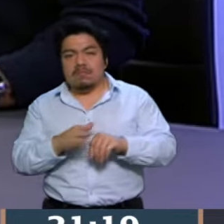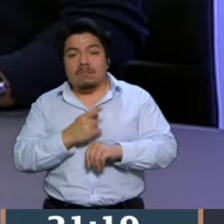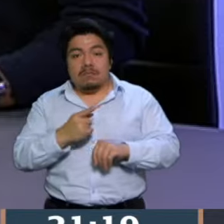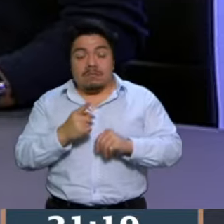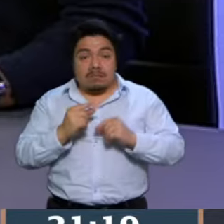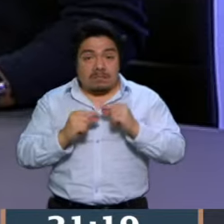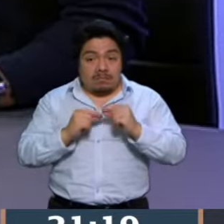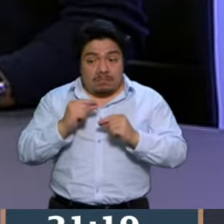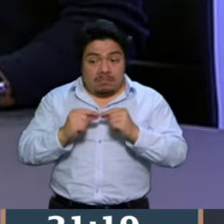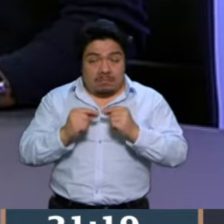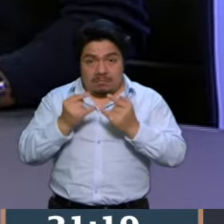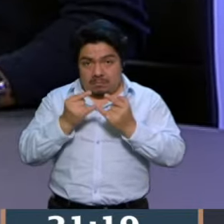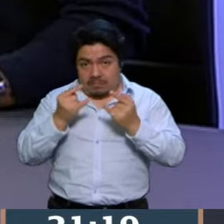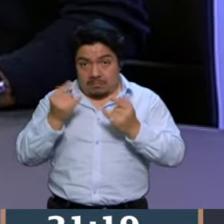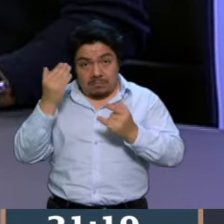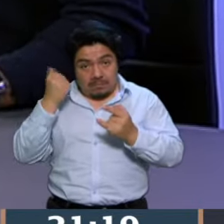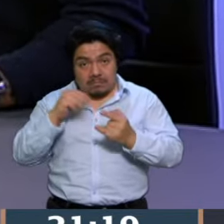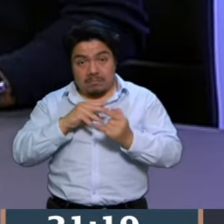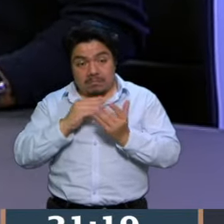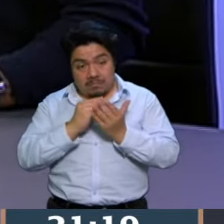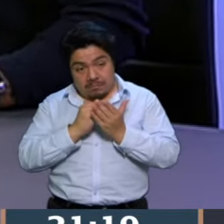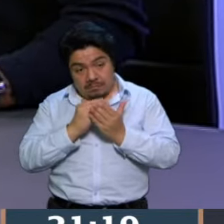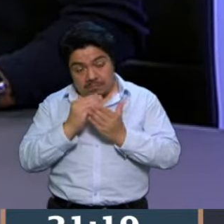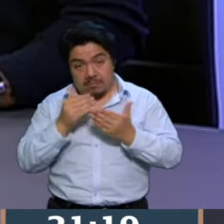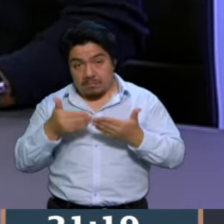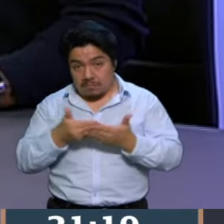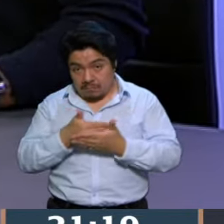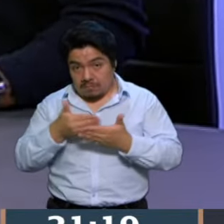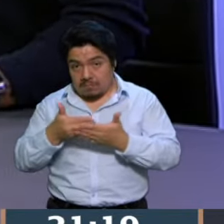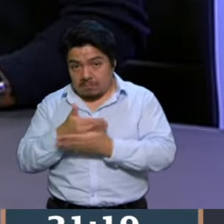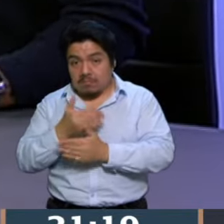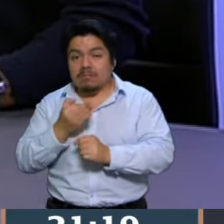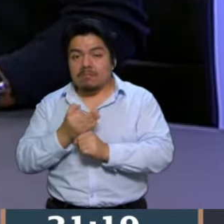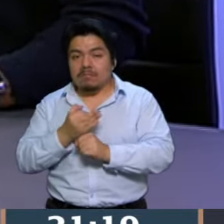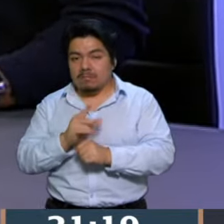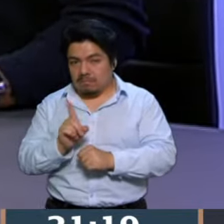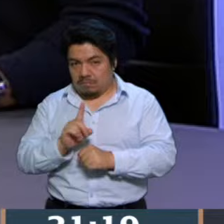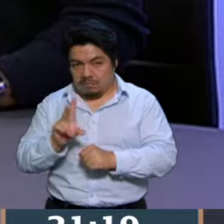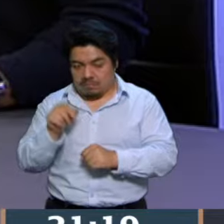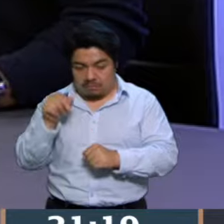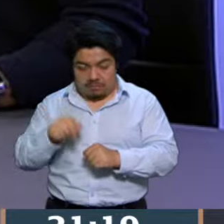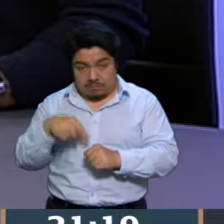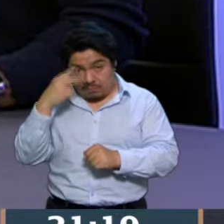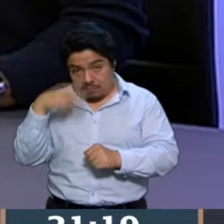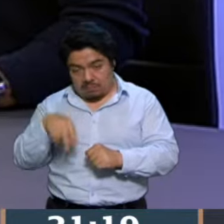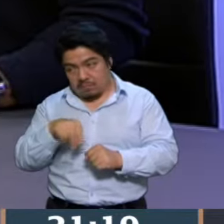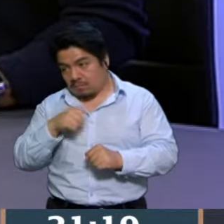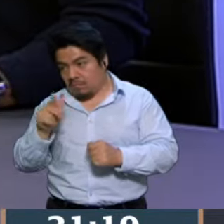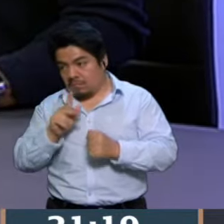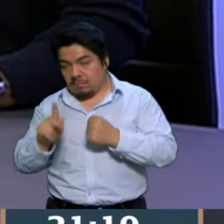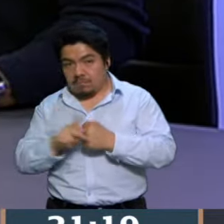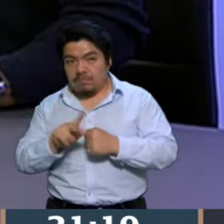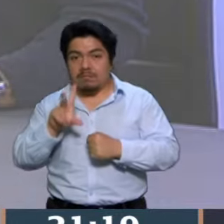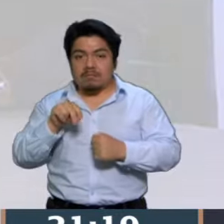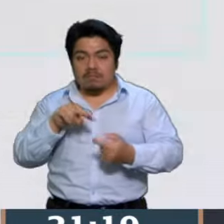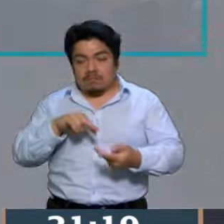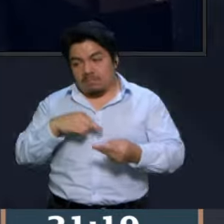habían sido históricamente, que había un aumento de la natalidad. Ya no ocurre así, no ocurre aquí en México, ni ocurre en otras partes, sino al